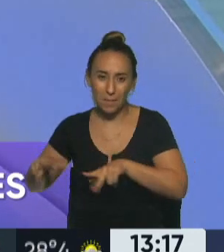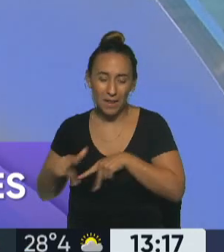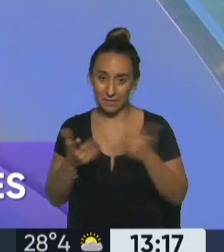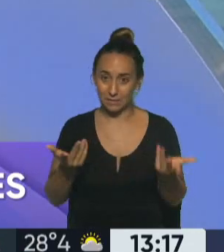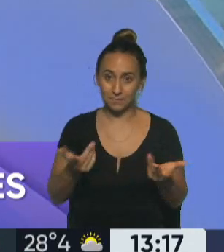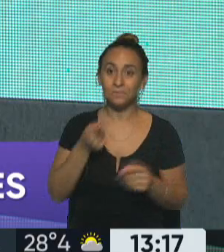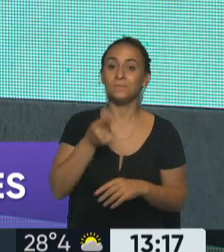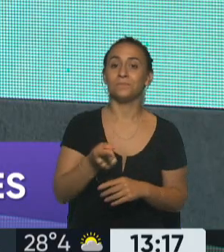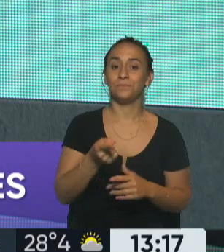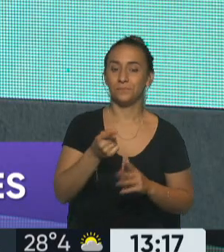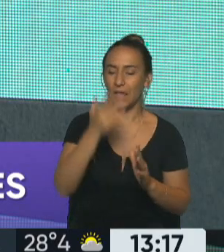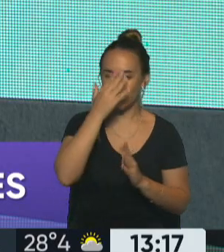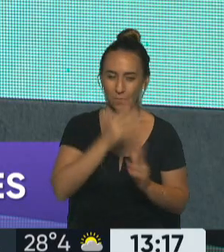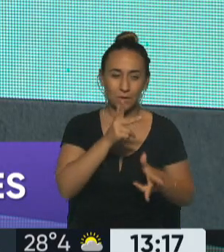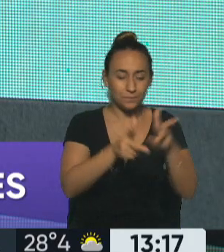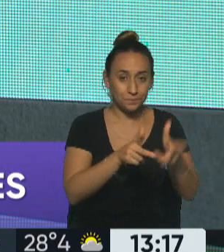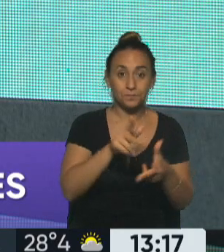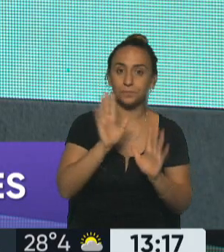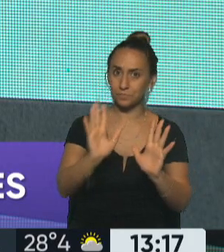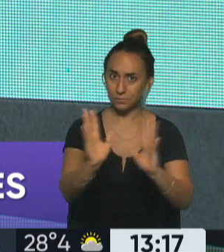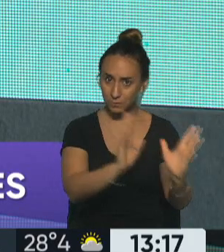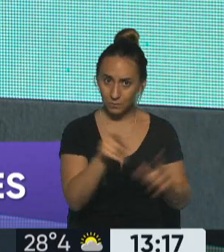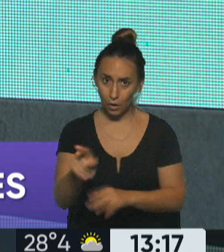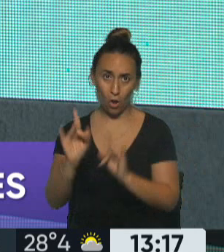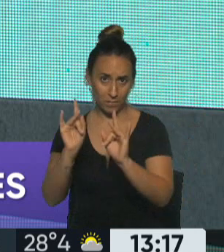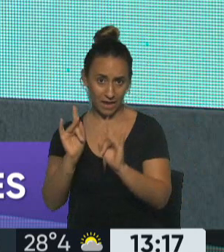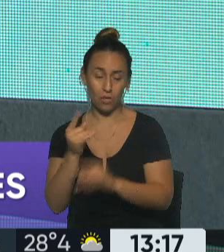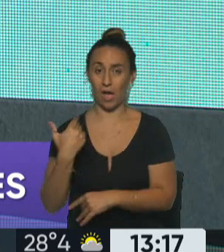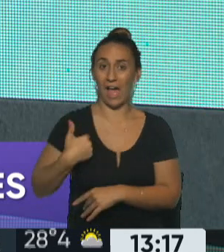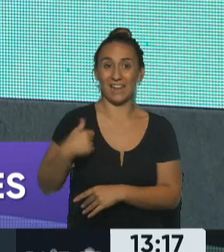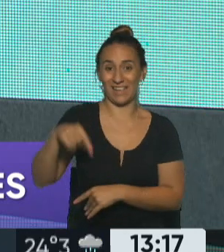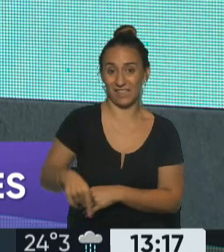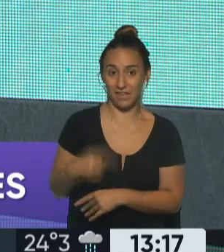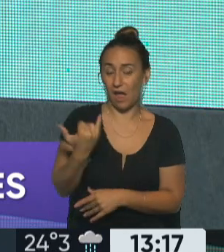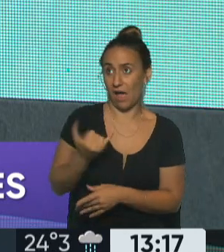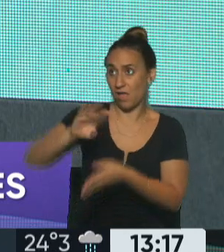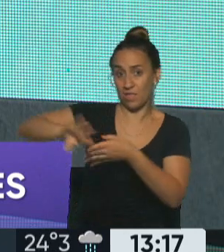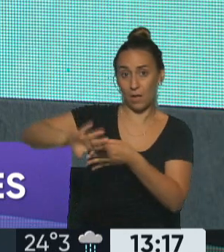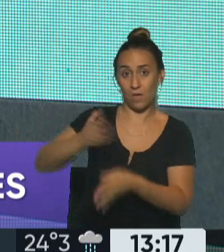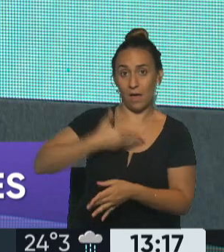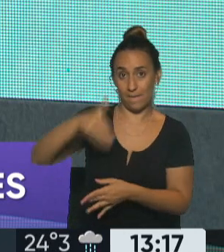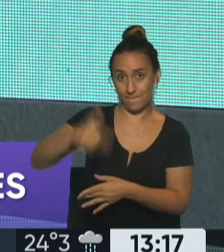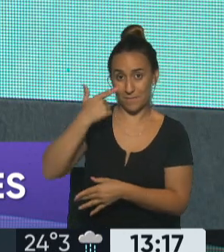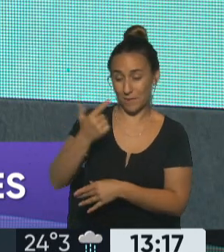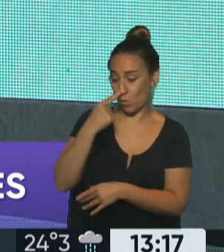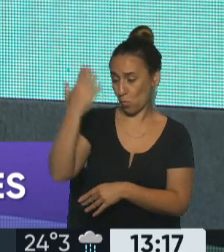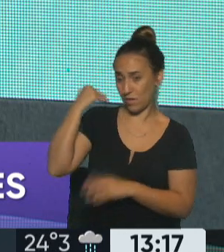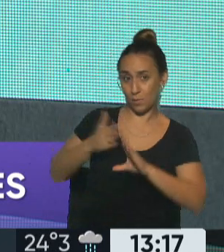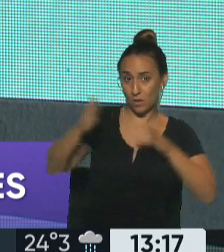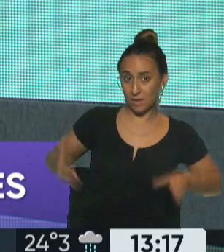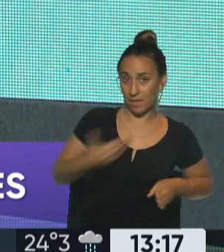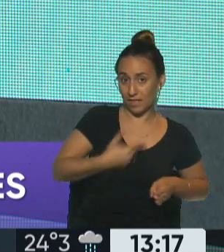yaes ya vamos a ir viendo por Pero eso complicado digo Argentina tiene una deuda con el fondo monetario internacional que se contrajo en la última etapa del